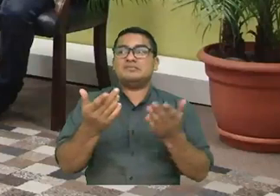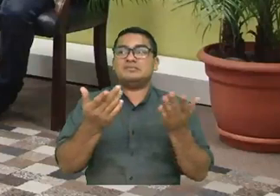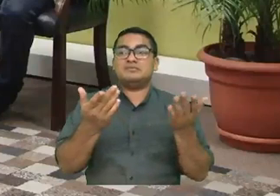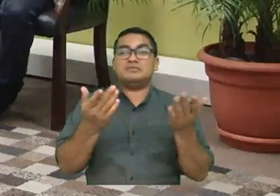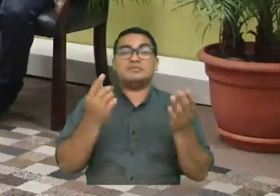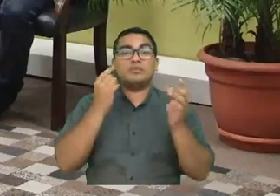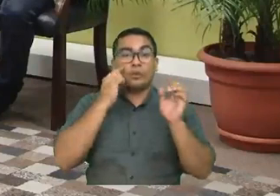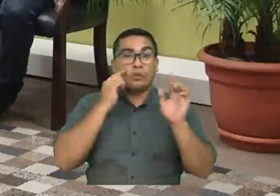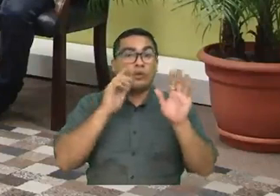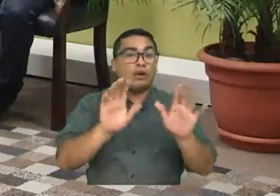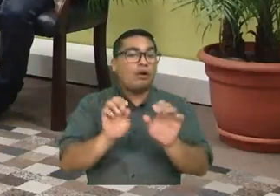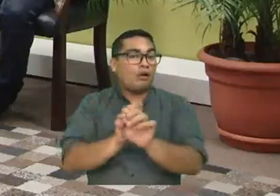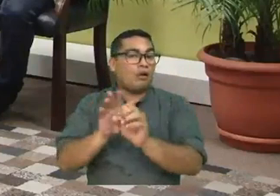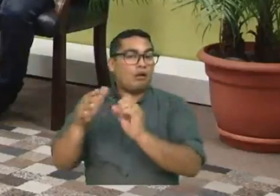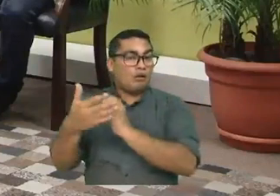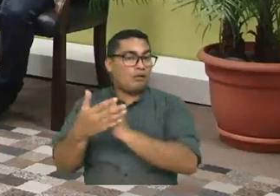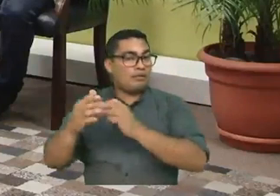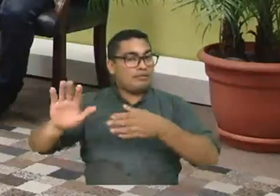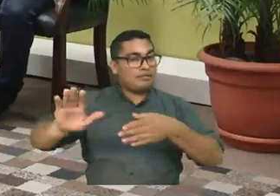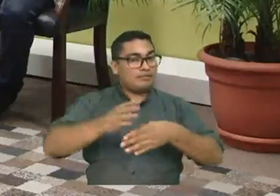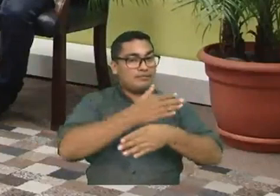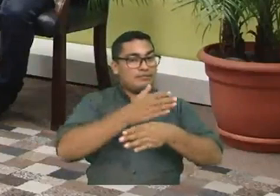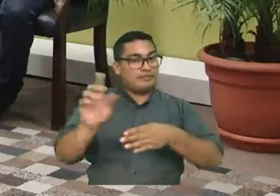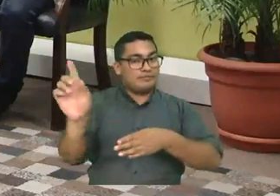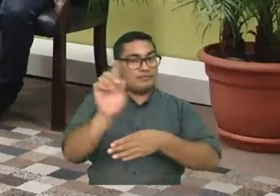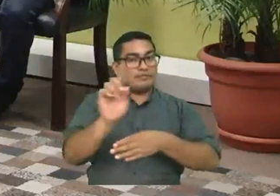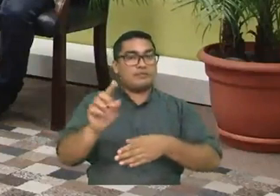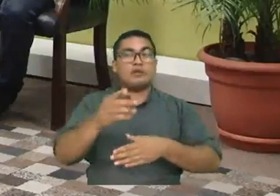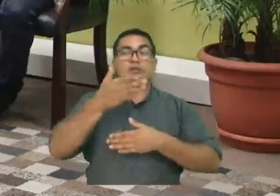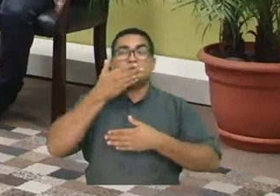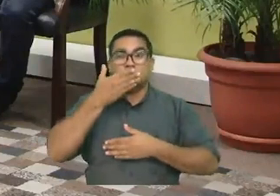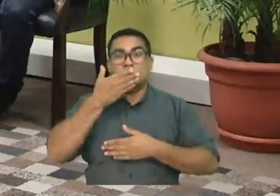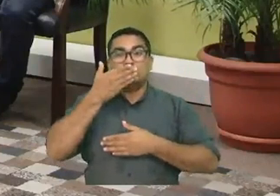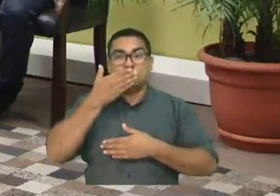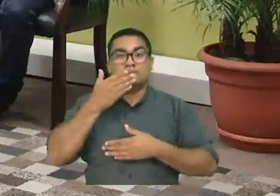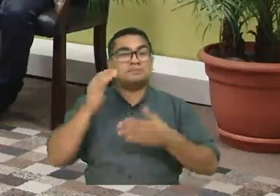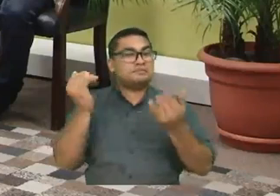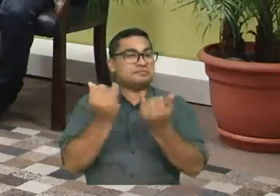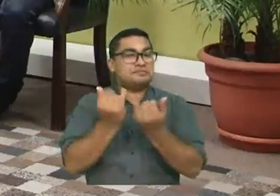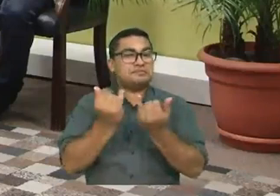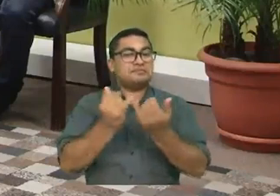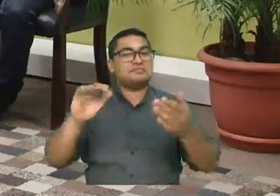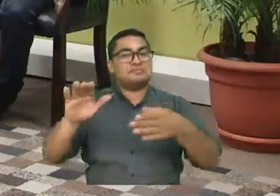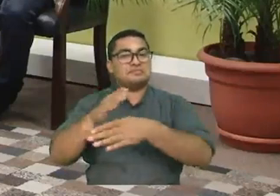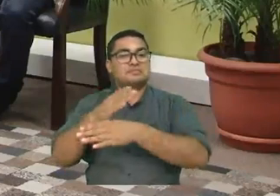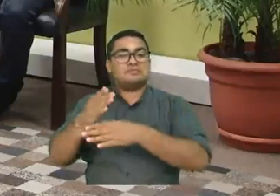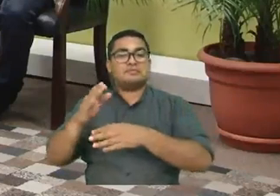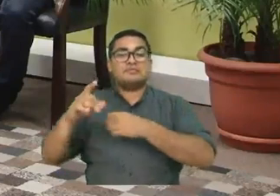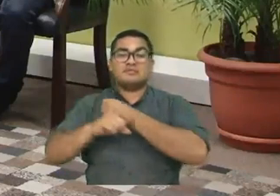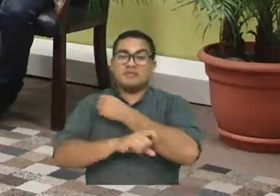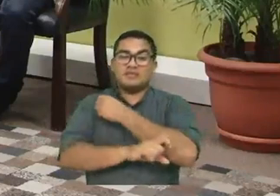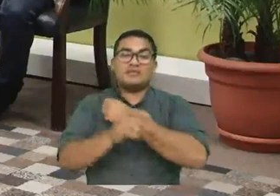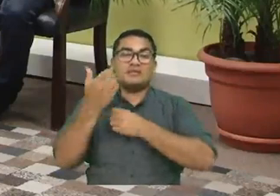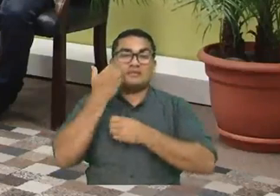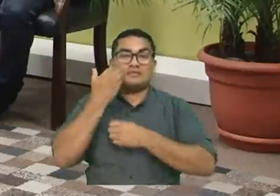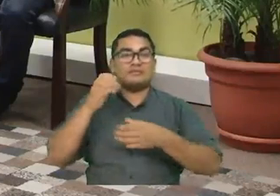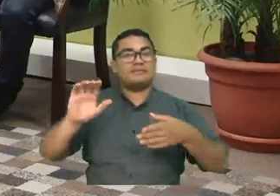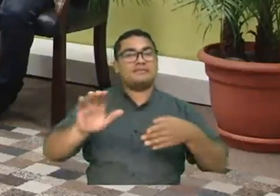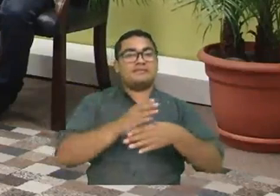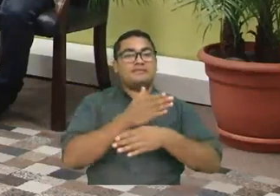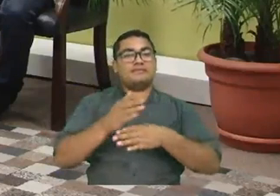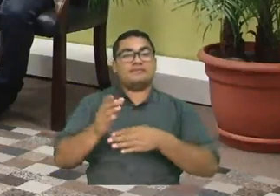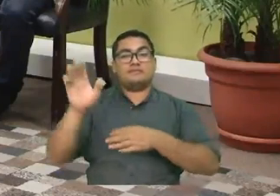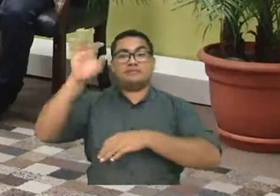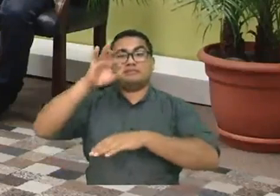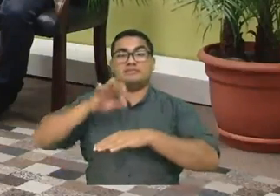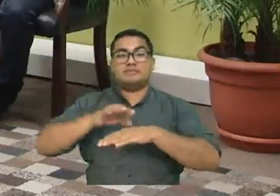confundirlo. Confundir, cierto. Se asemeja, la influenza se asemeja a varias. La leptospirosis se asemeja a varias, ¿verdad? El dengue